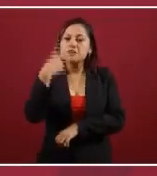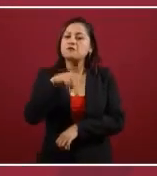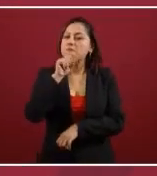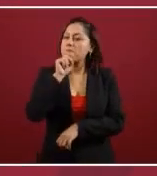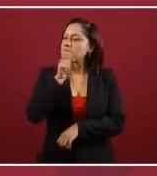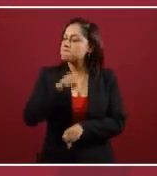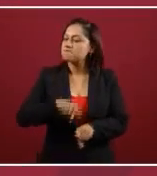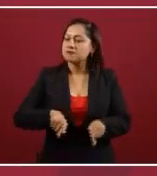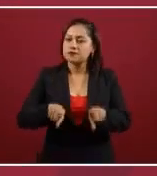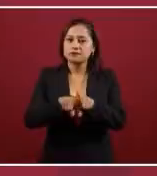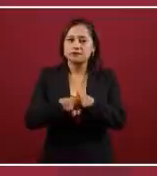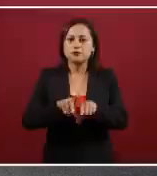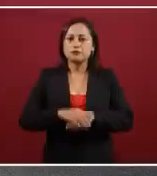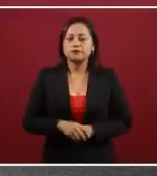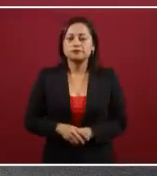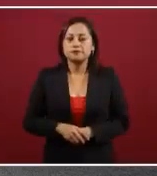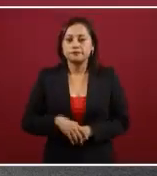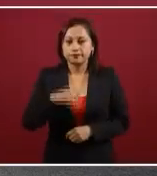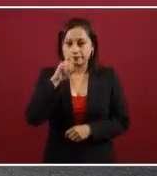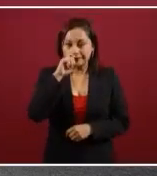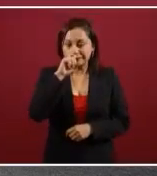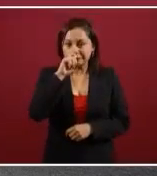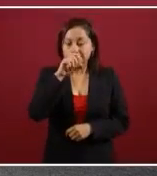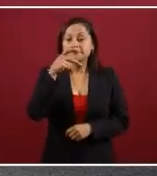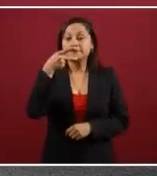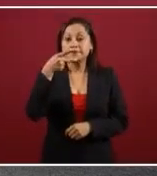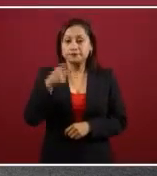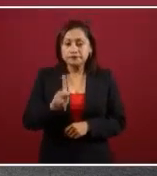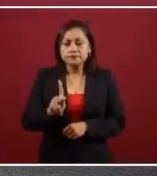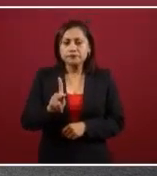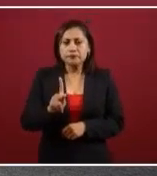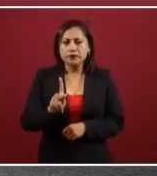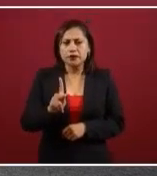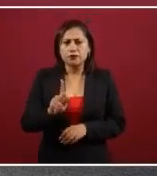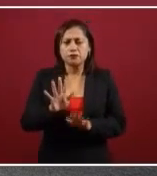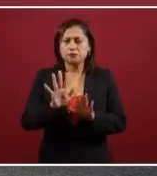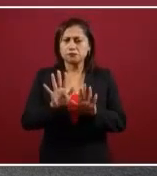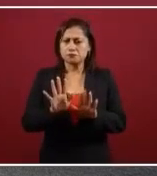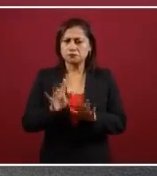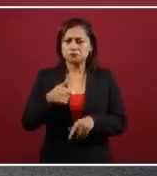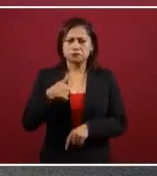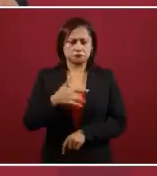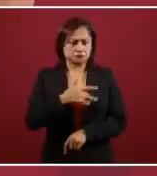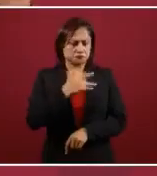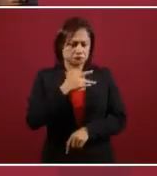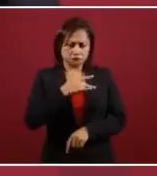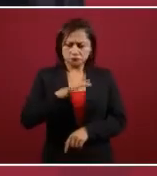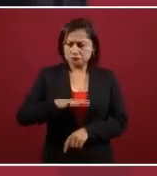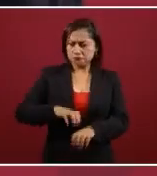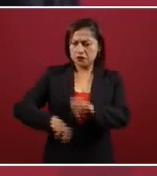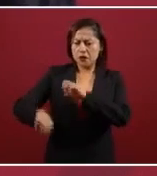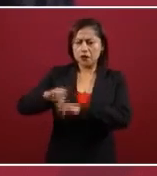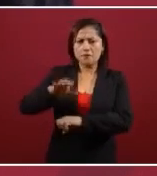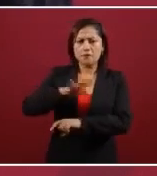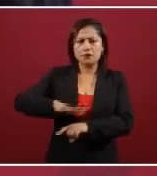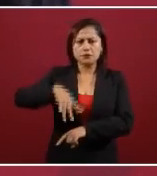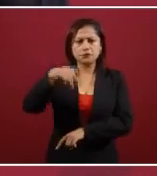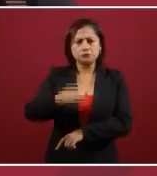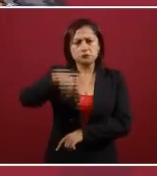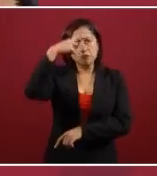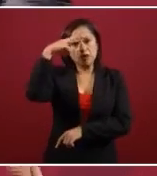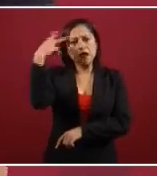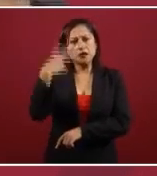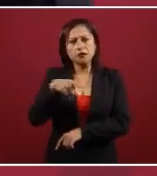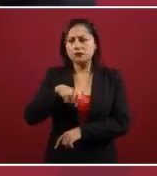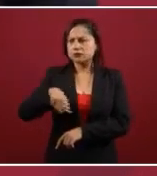muy buen ambiente, hay aceptación de los empresarios mexicanos